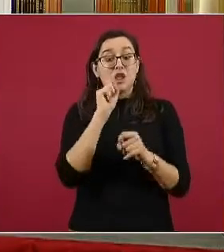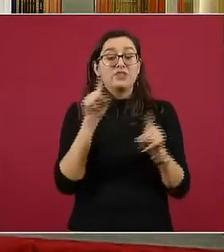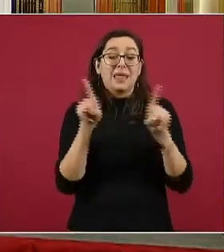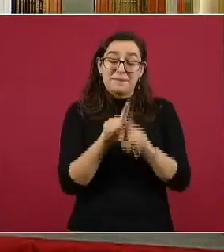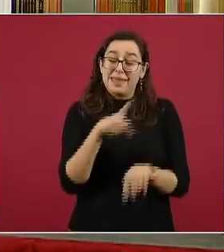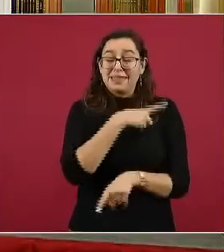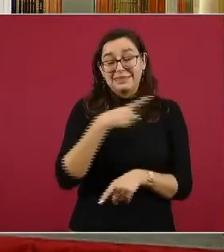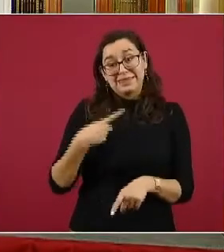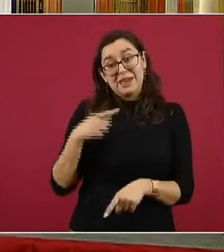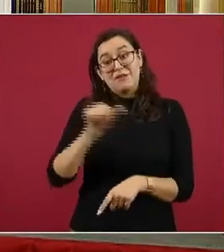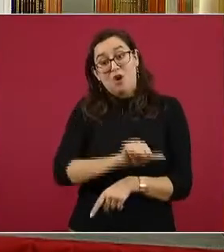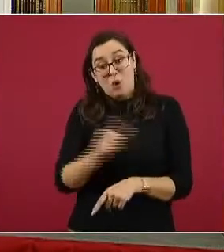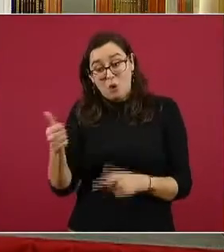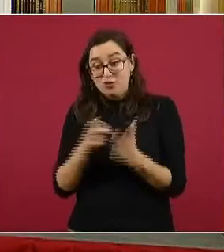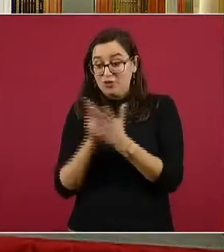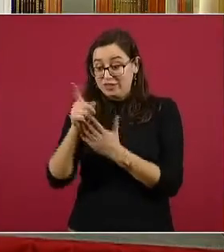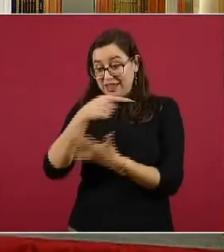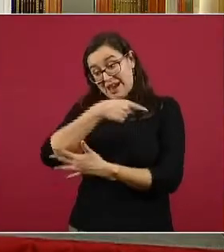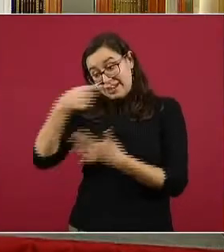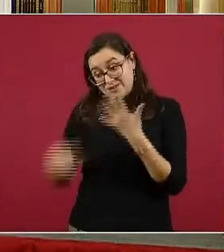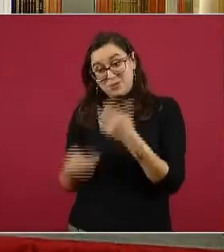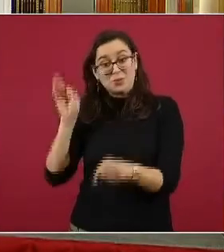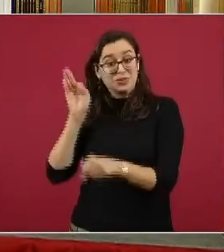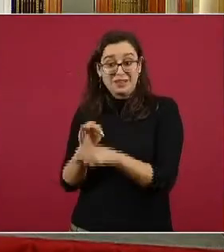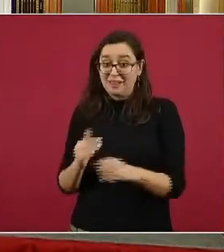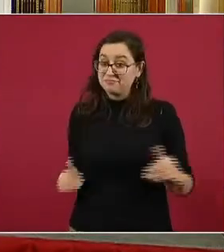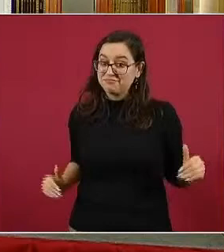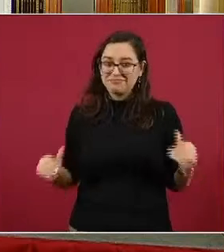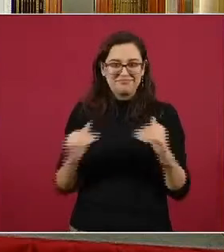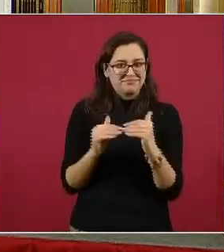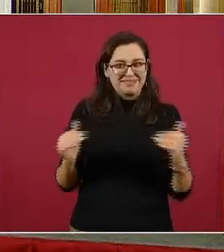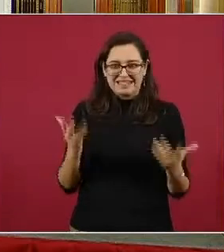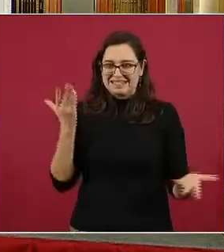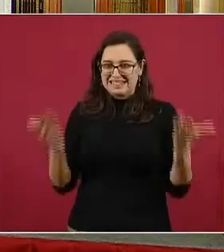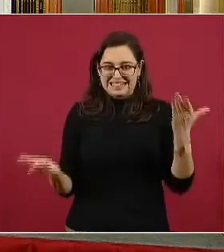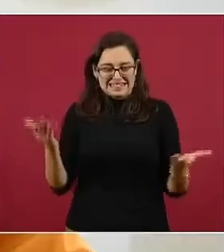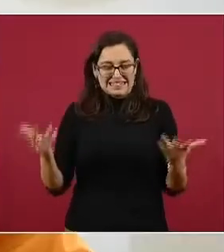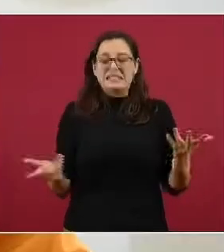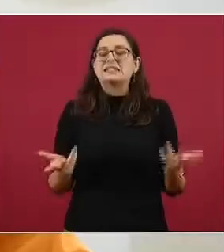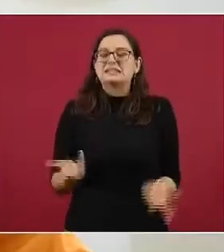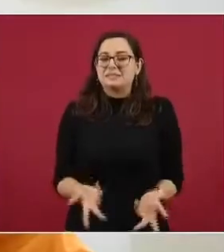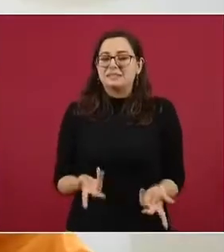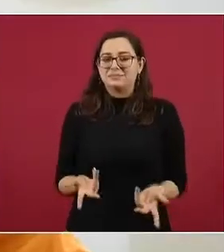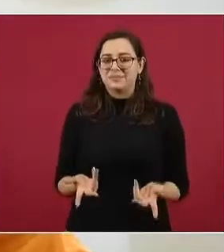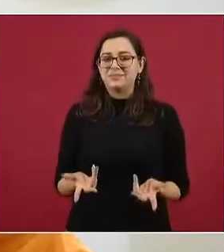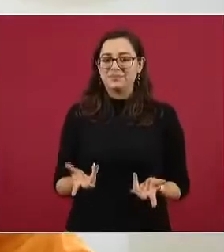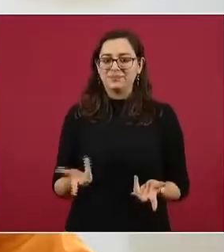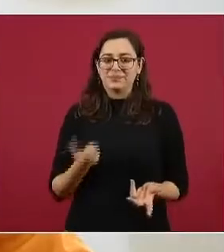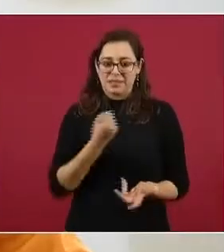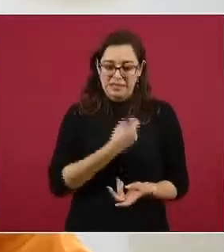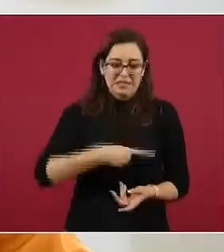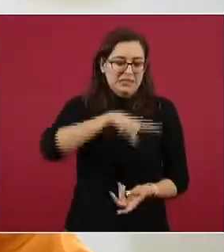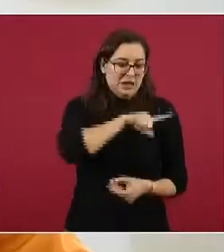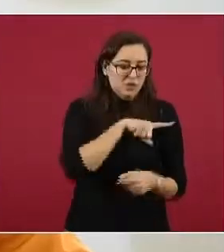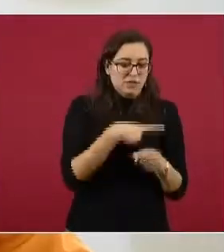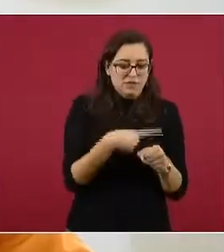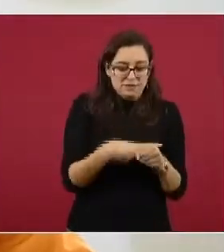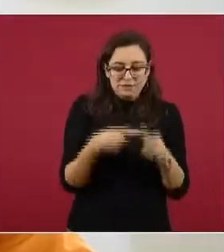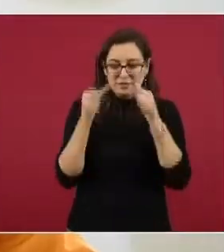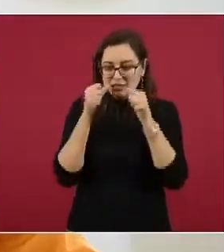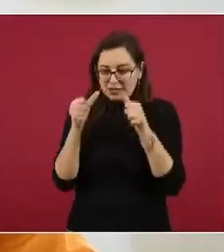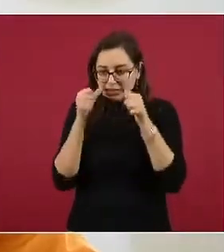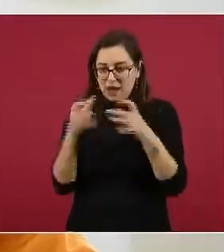protección de otro conjunto de derechos que finalmente configuran los resultados en salud, enfermedad y en